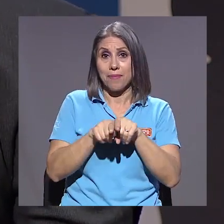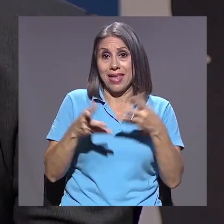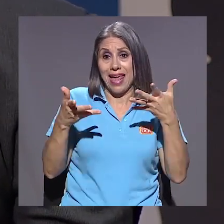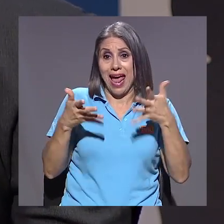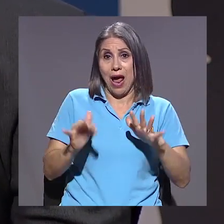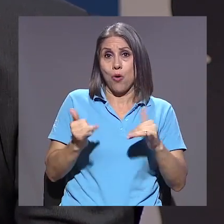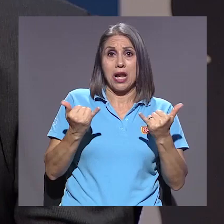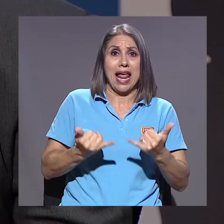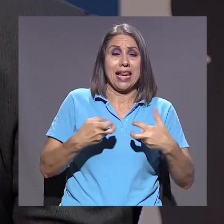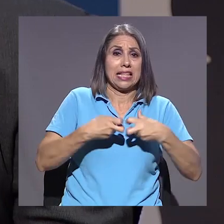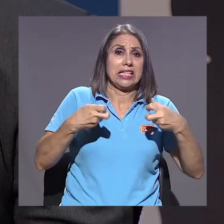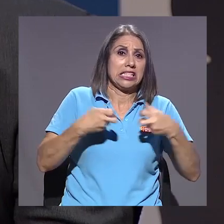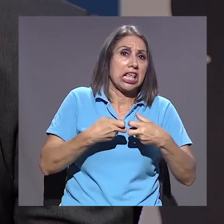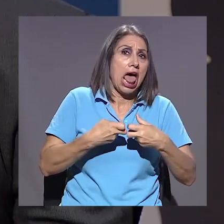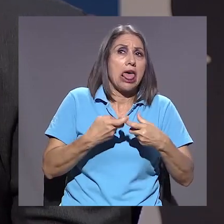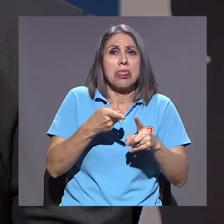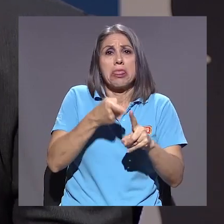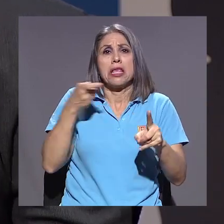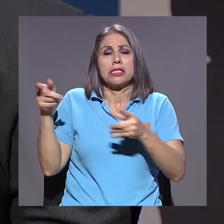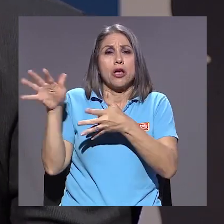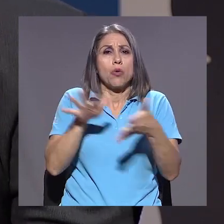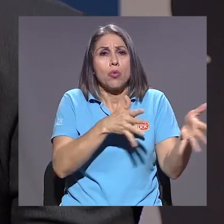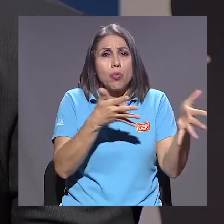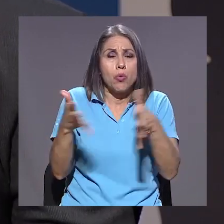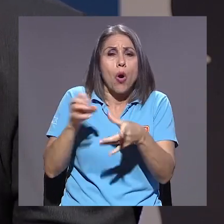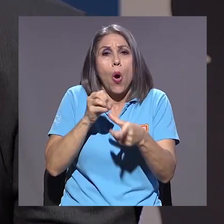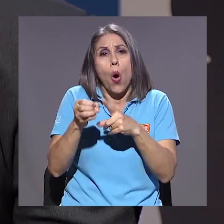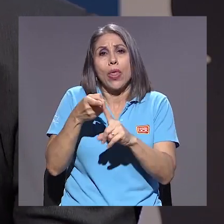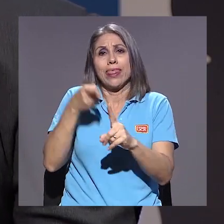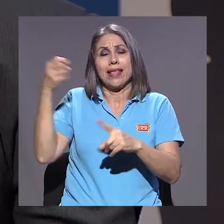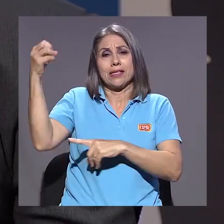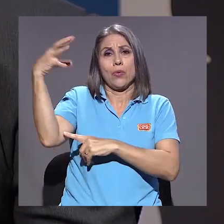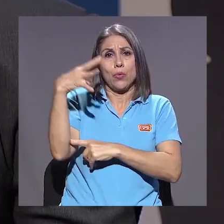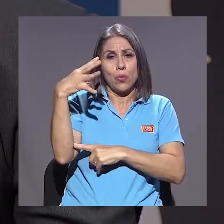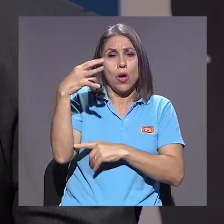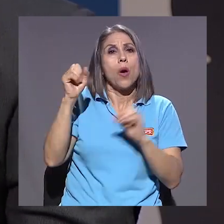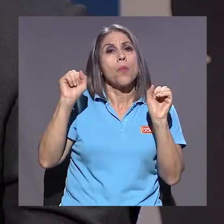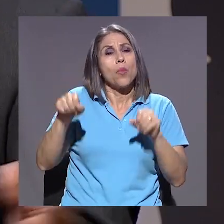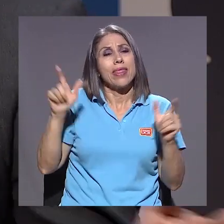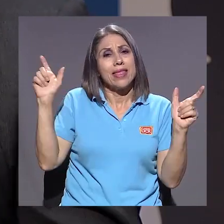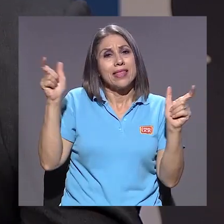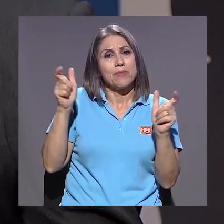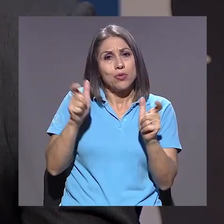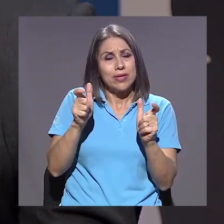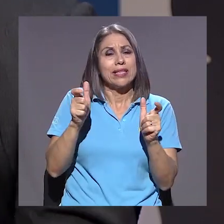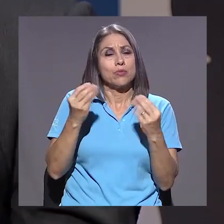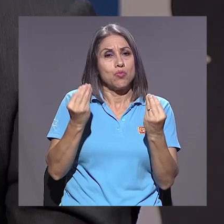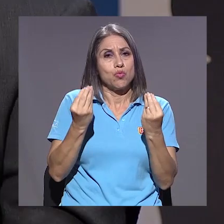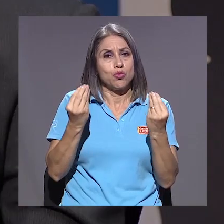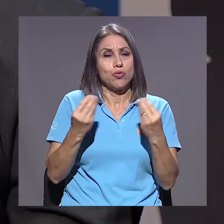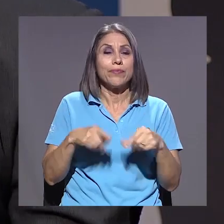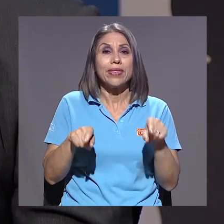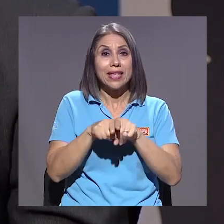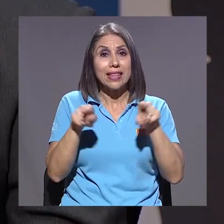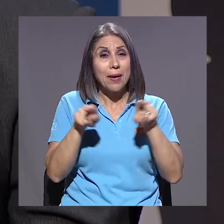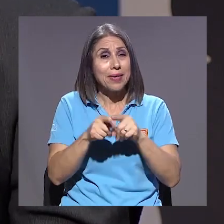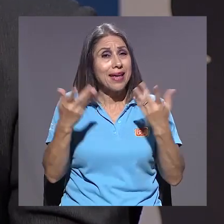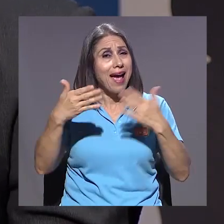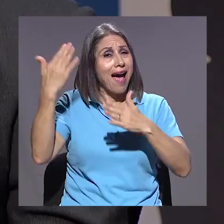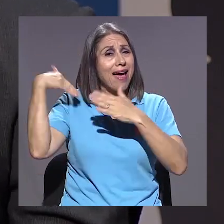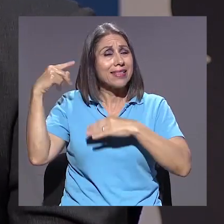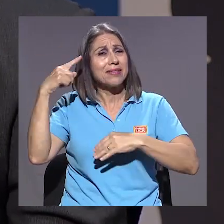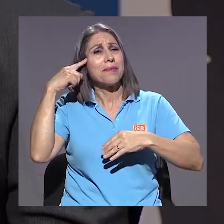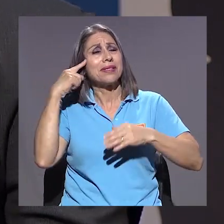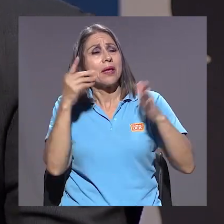eólica o solar o alguna otra fuente, disminuya significativamente. Y el horizonte de planificación que se traía era de muy largo